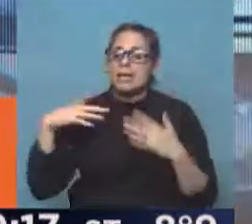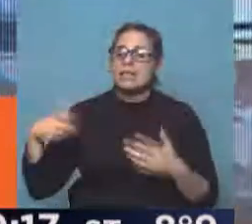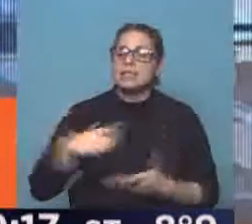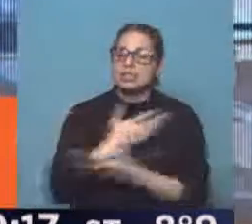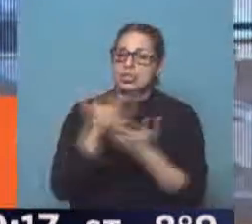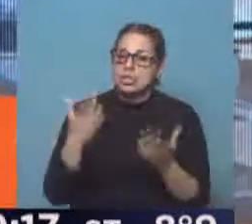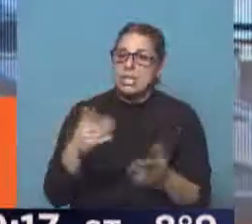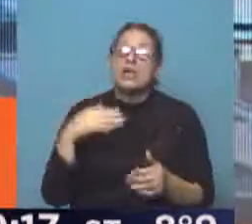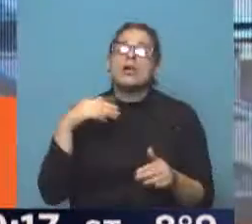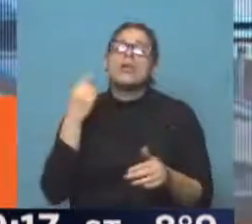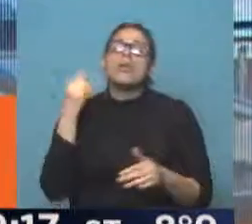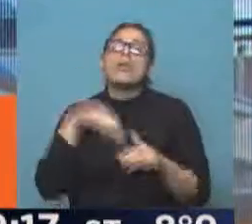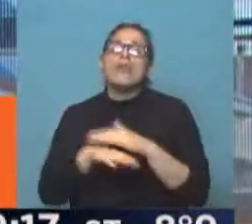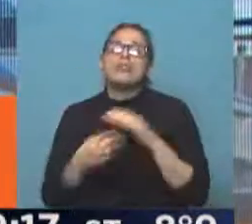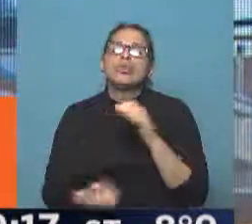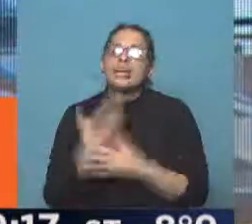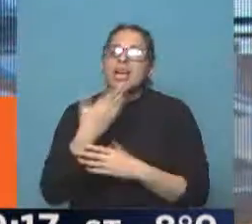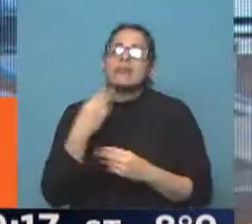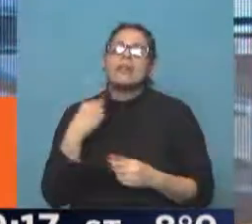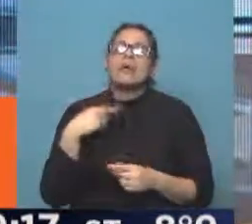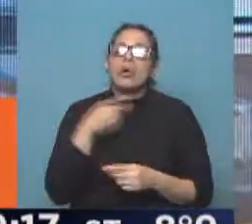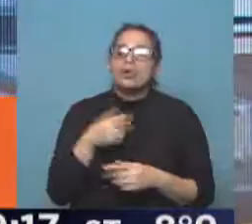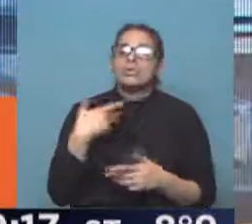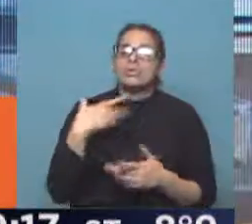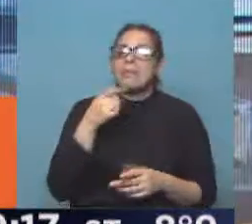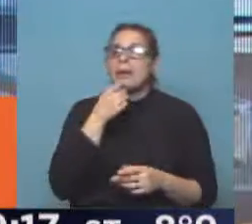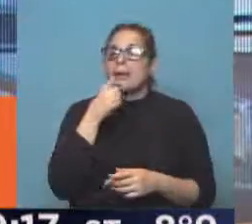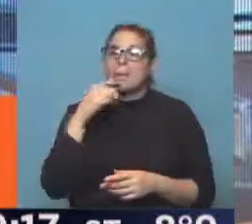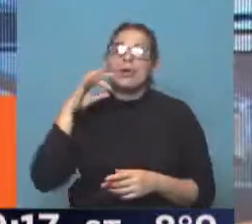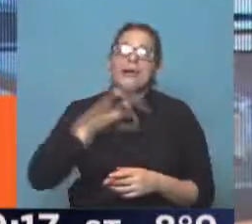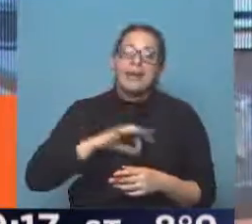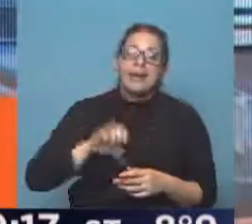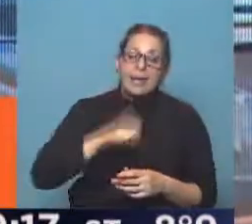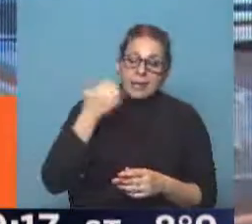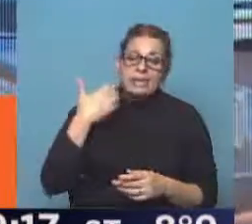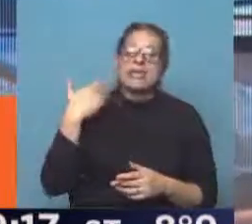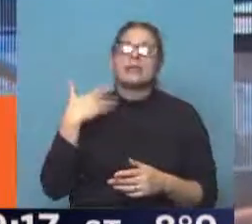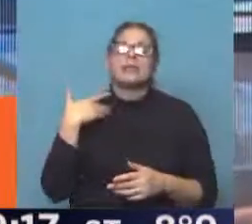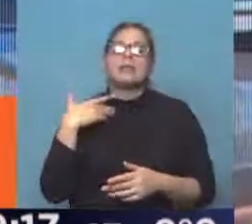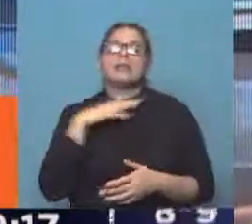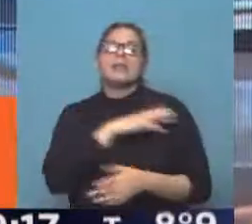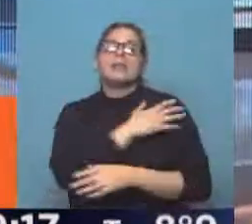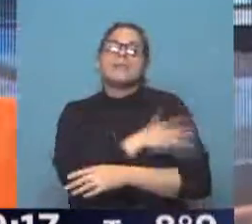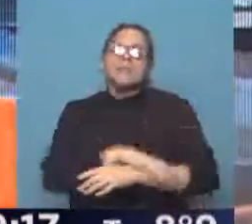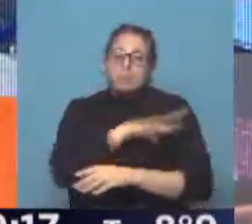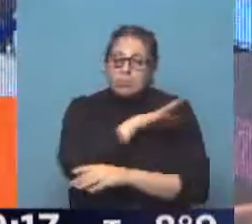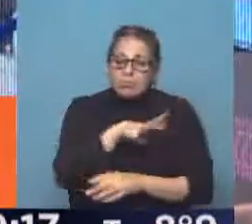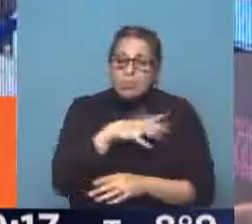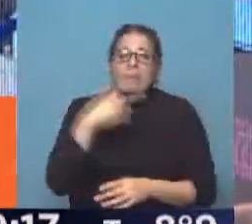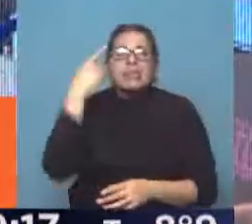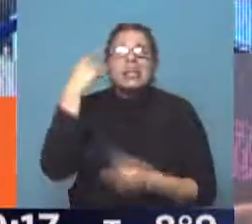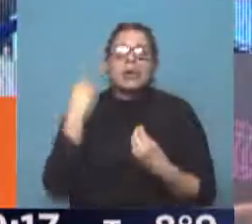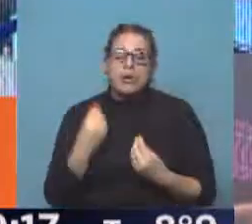un fondo anticíclico para que a través de gravar determinadas ganancias pueda atenderse a los sectores más humildes,